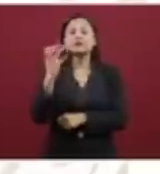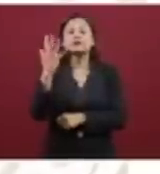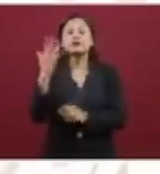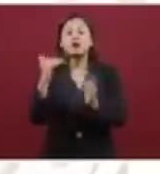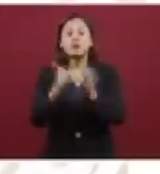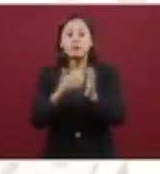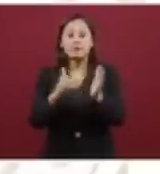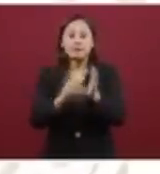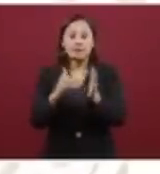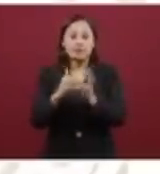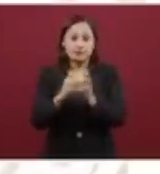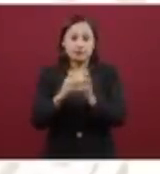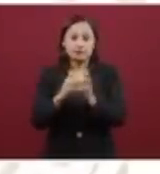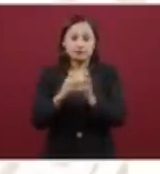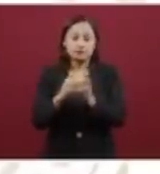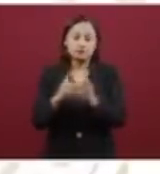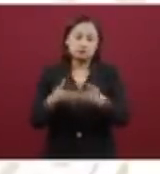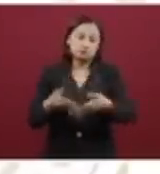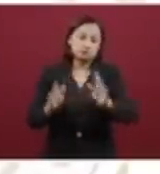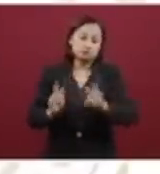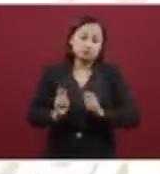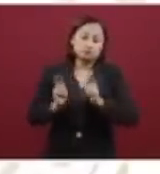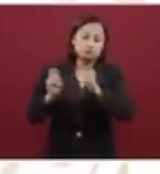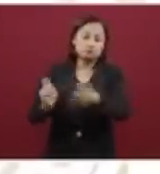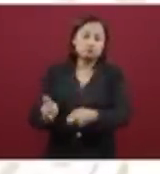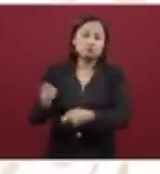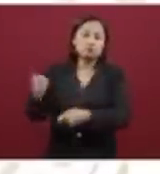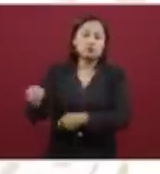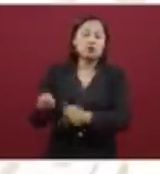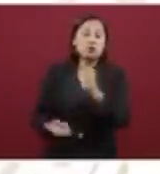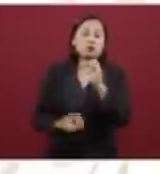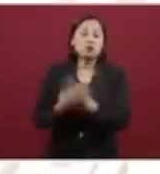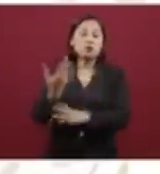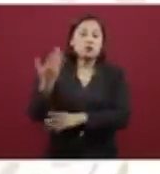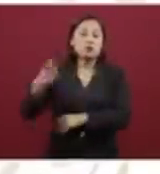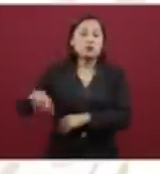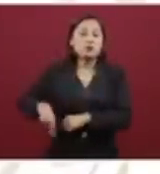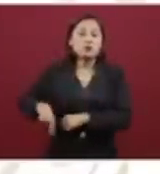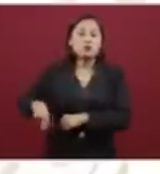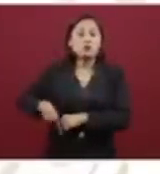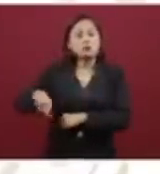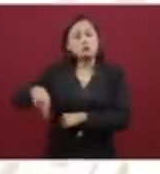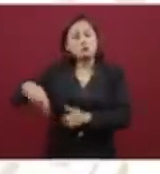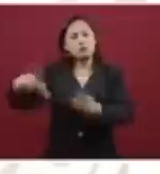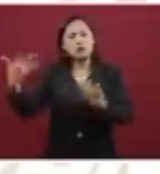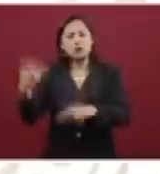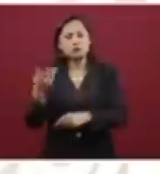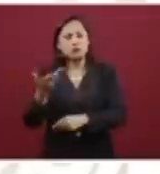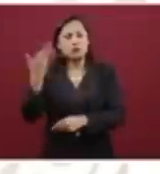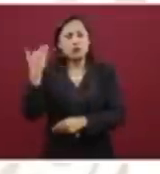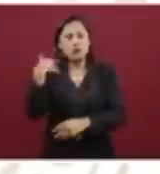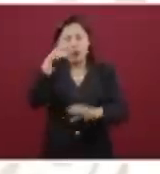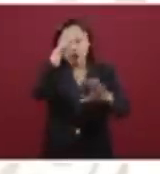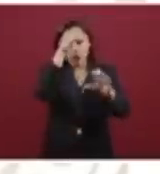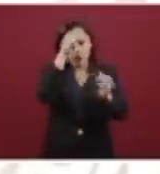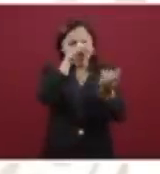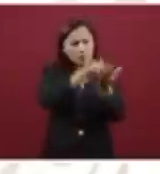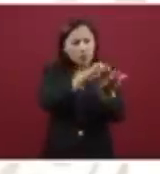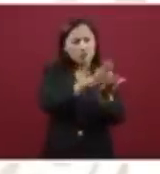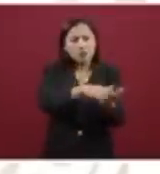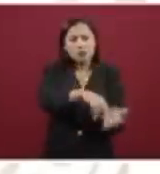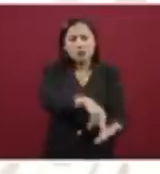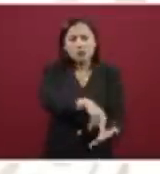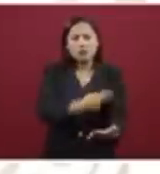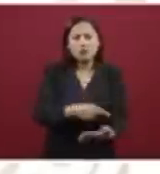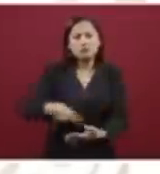siguiente administración con los compromisos financieros establecidos y la necesidad de obtener 108 mil